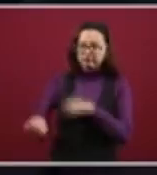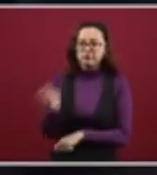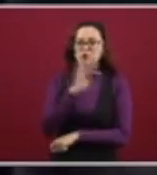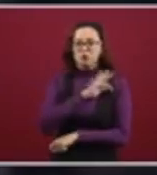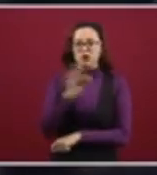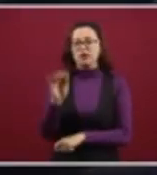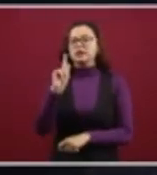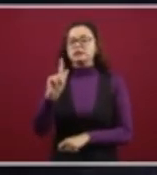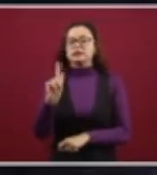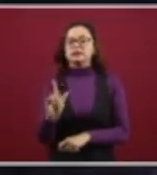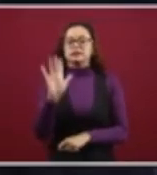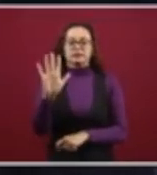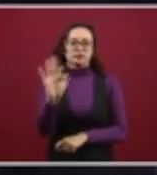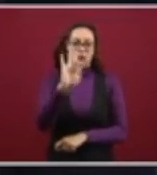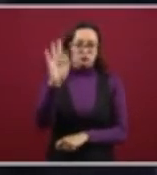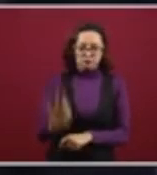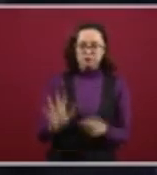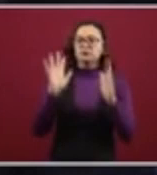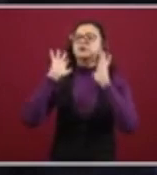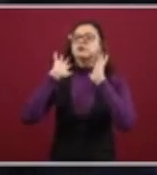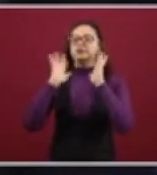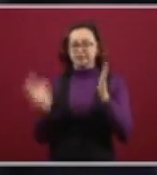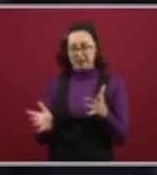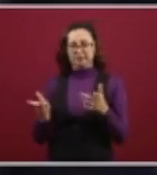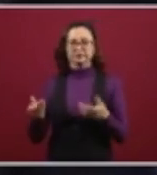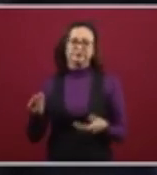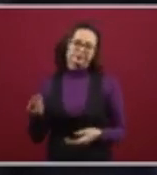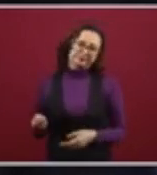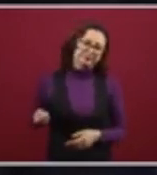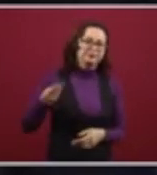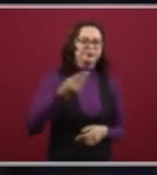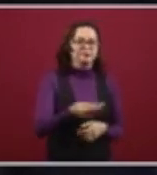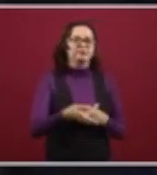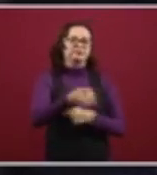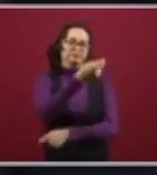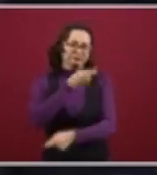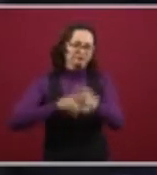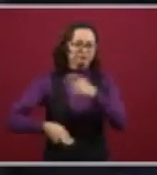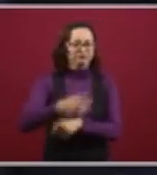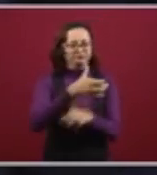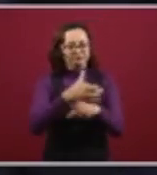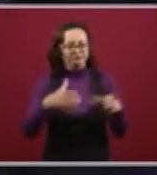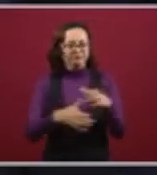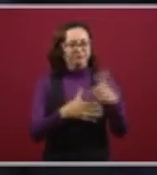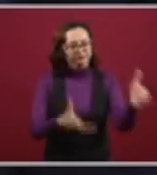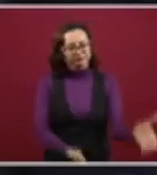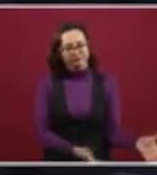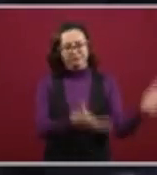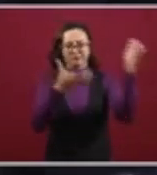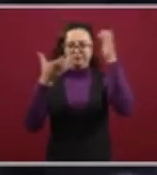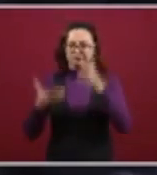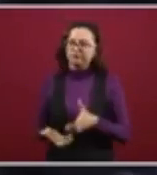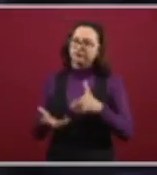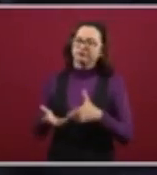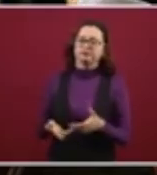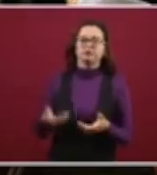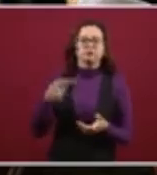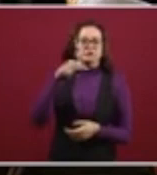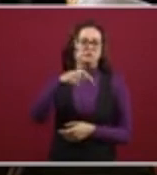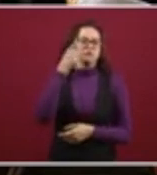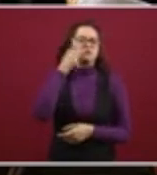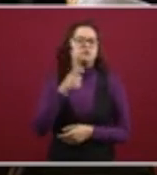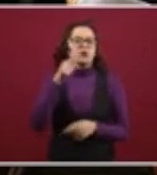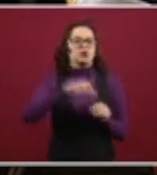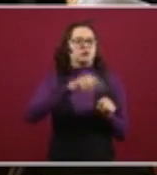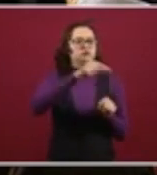75% ya ha acudido a recoger su fertilizante físicamente a nuestros diferentes centros de